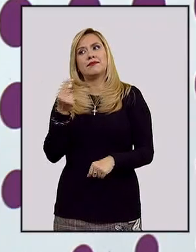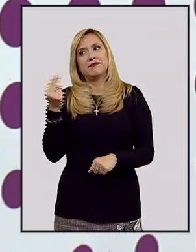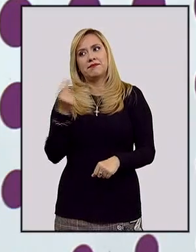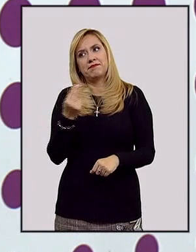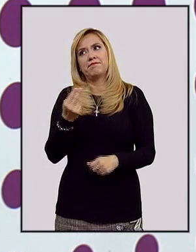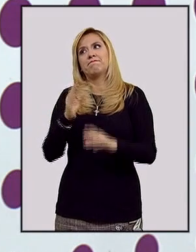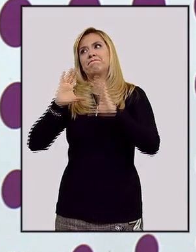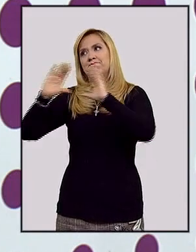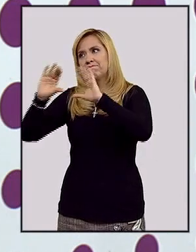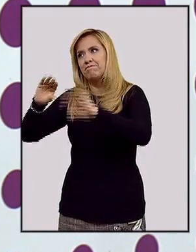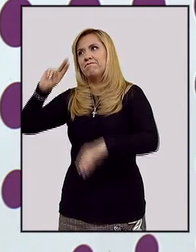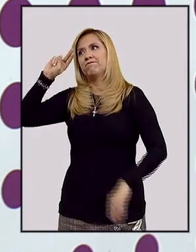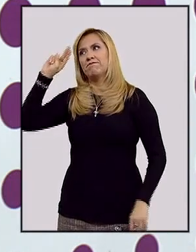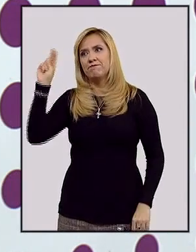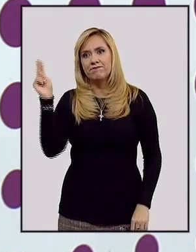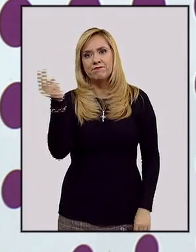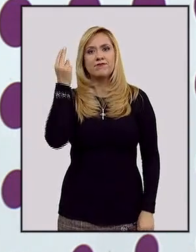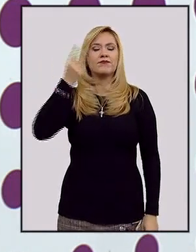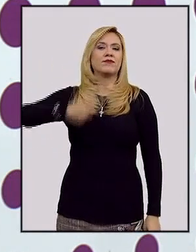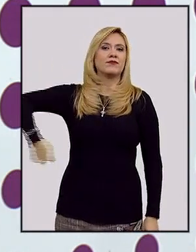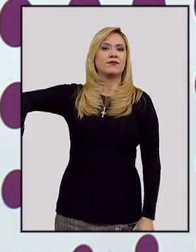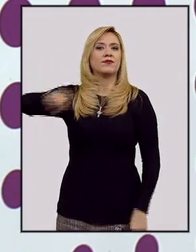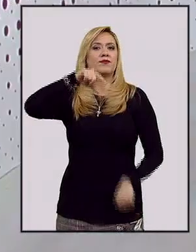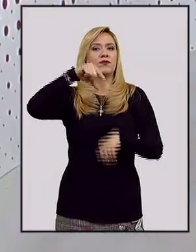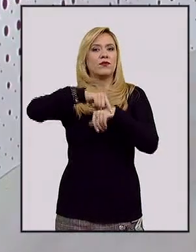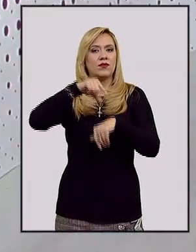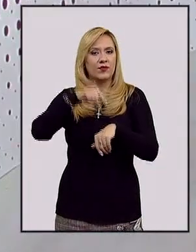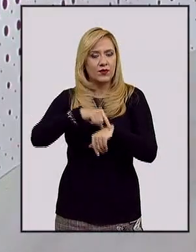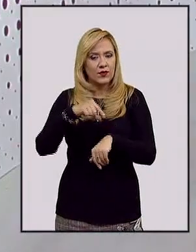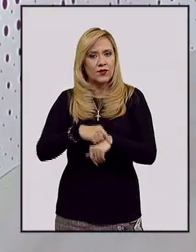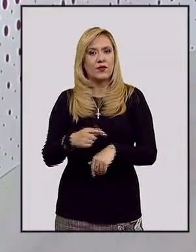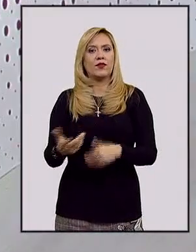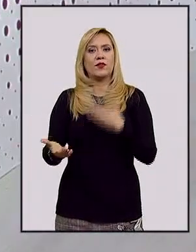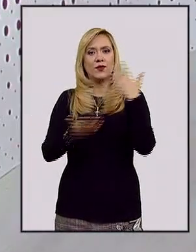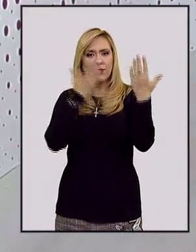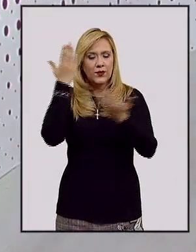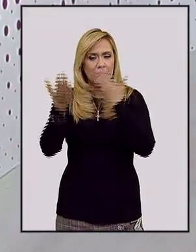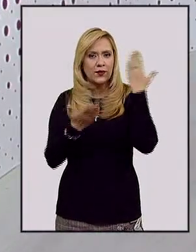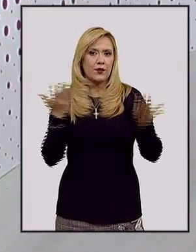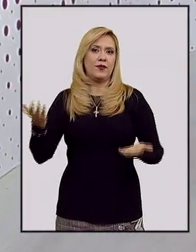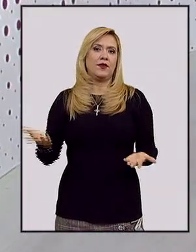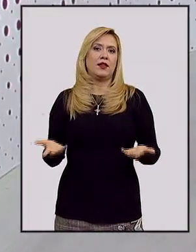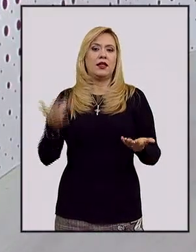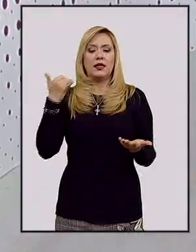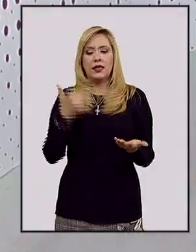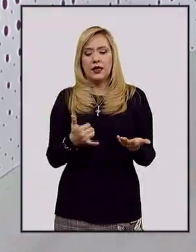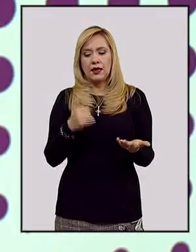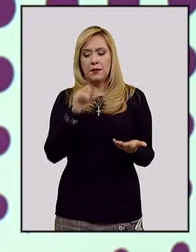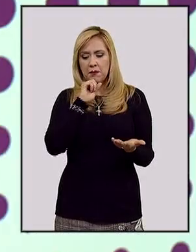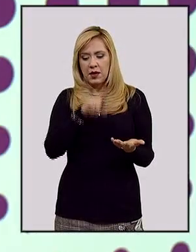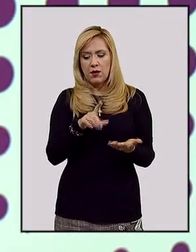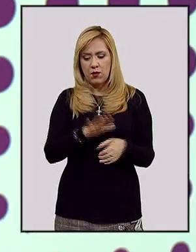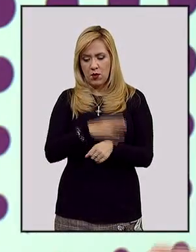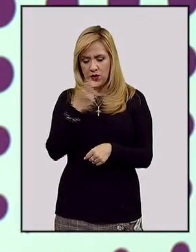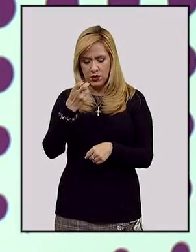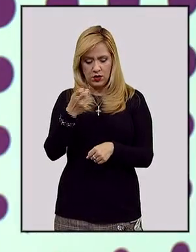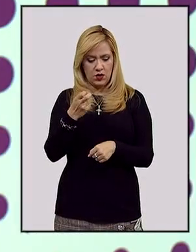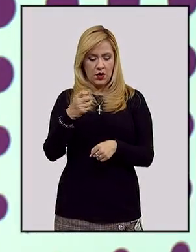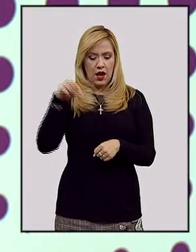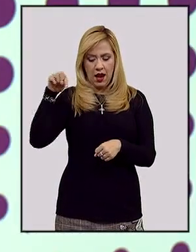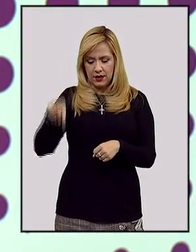la medicina, cómo se están formando a los profesionales de la salud. Y justo por eso